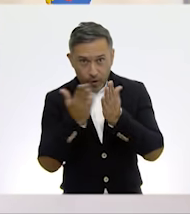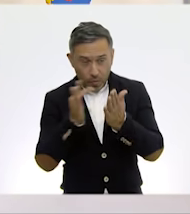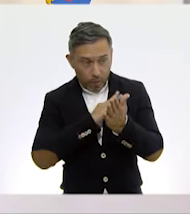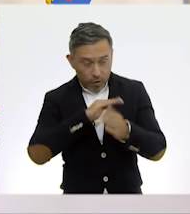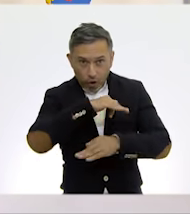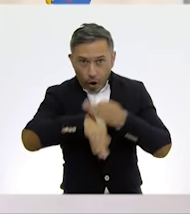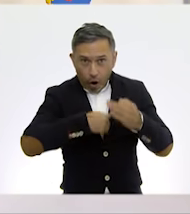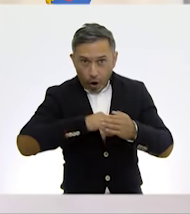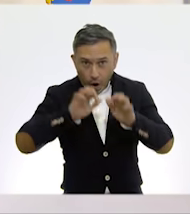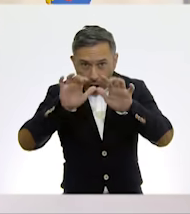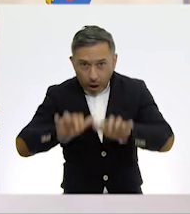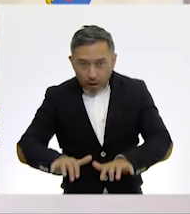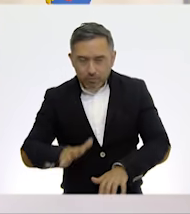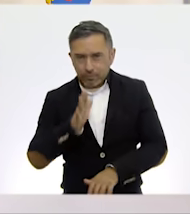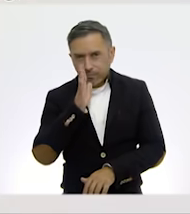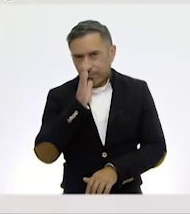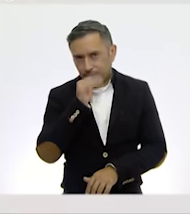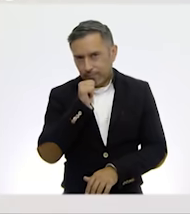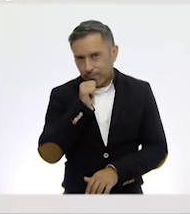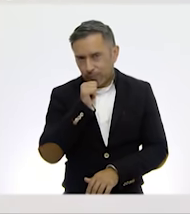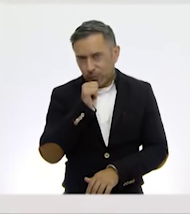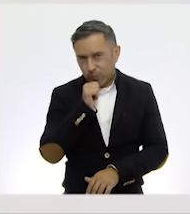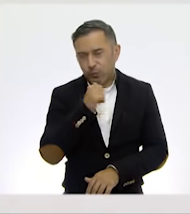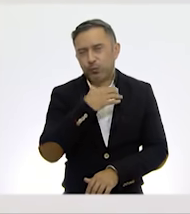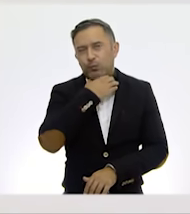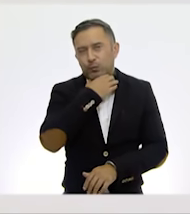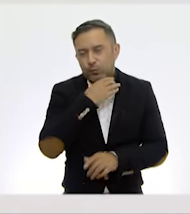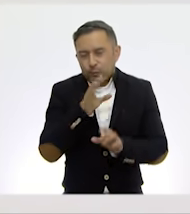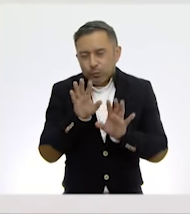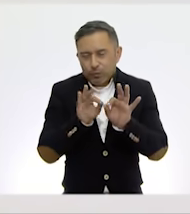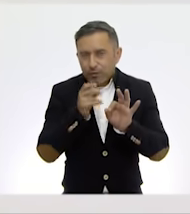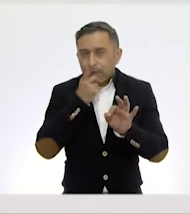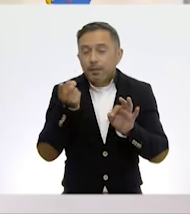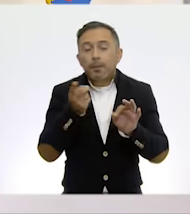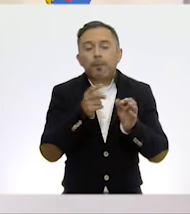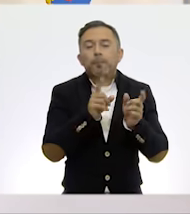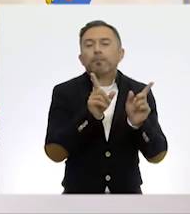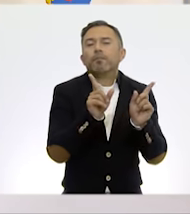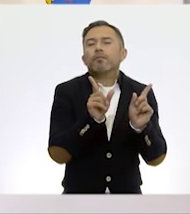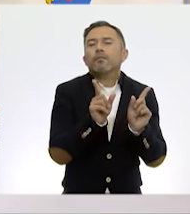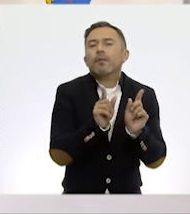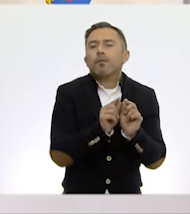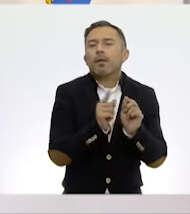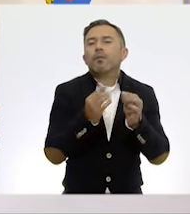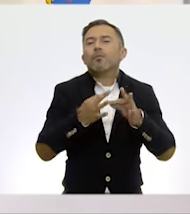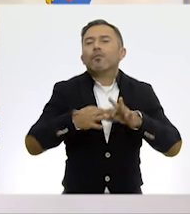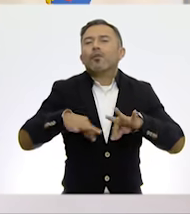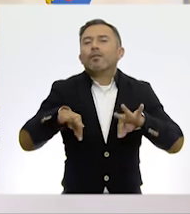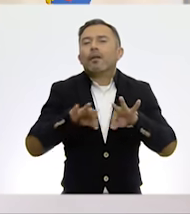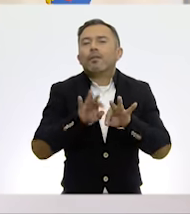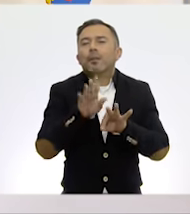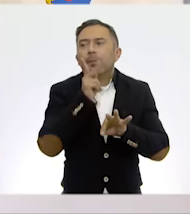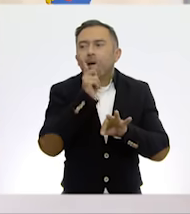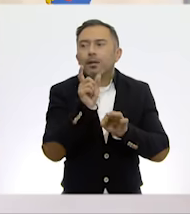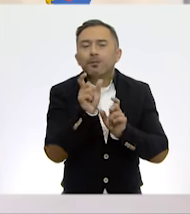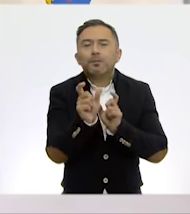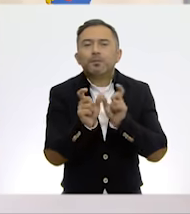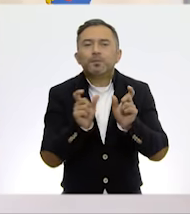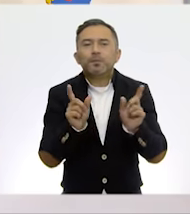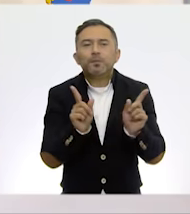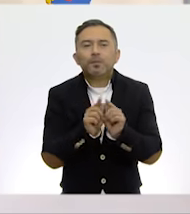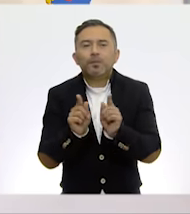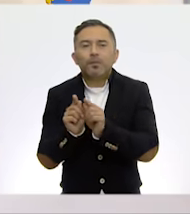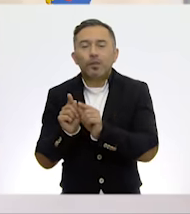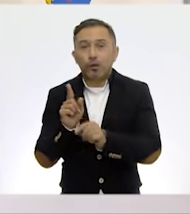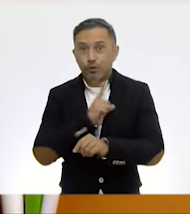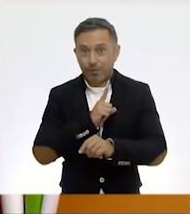fue breve e importante. Solamente dijo lo que realmente necesitaba decir ese folleto. Y